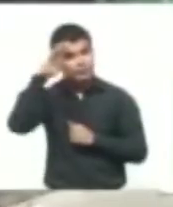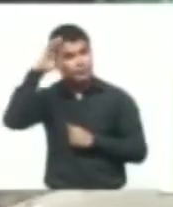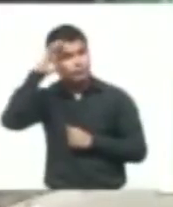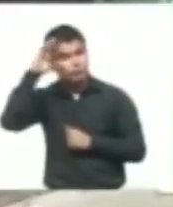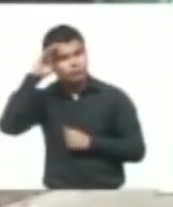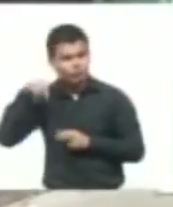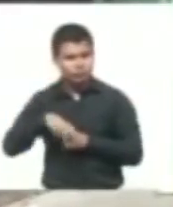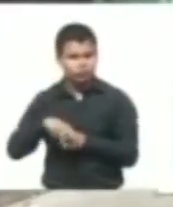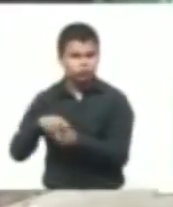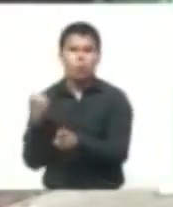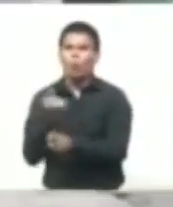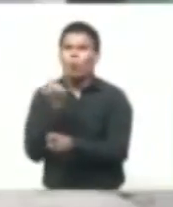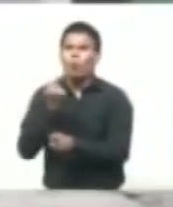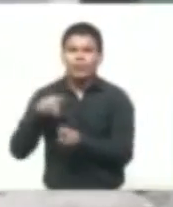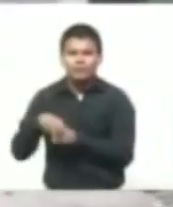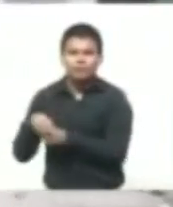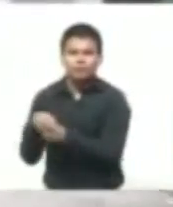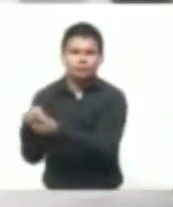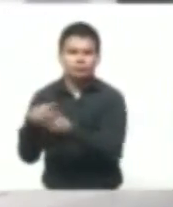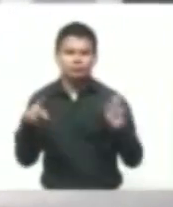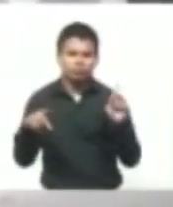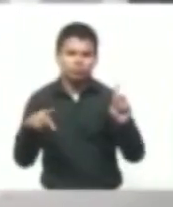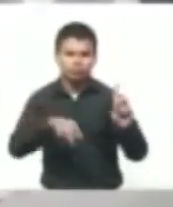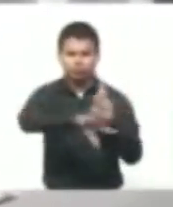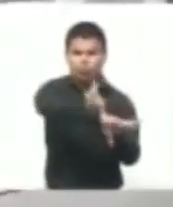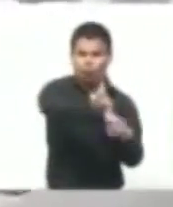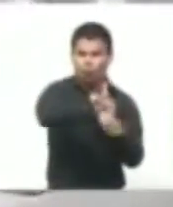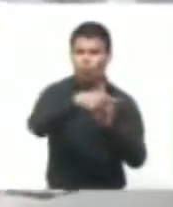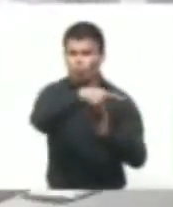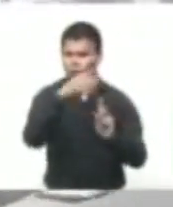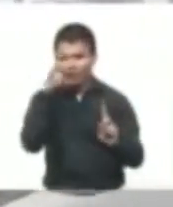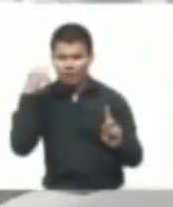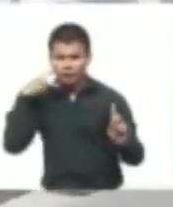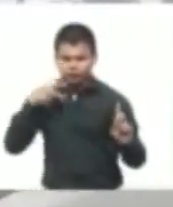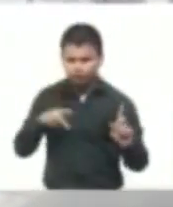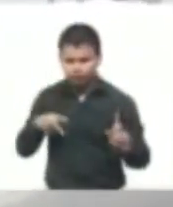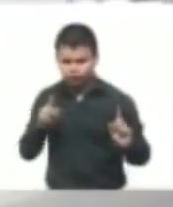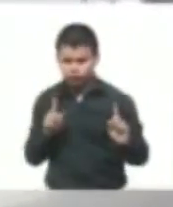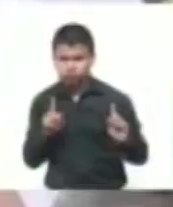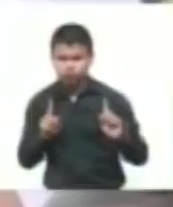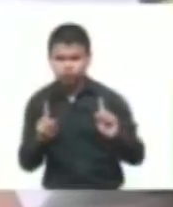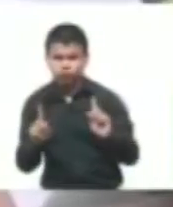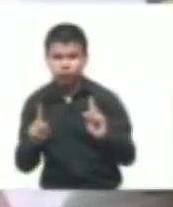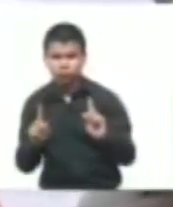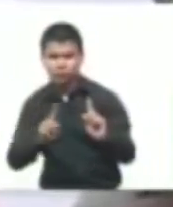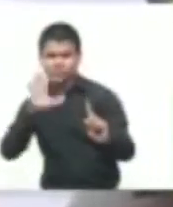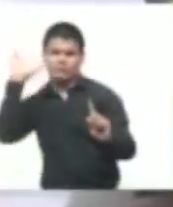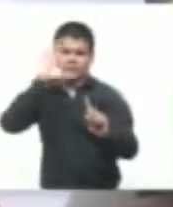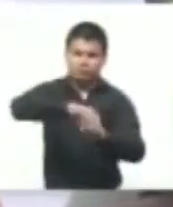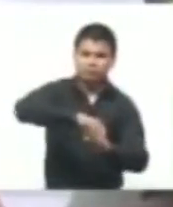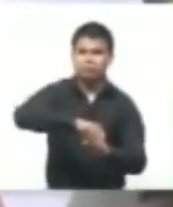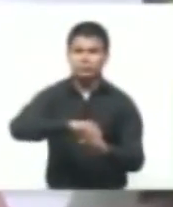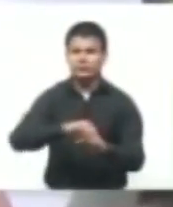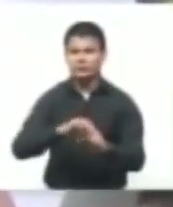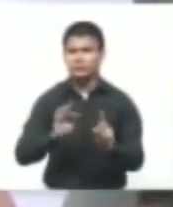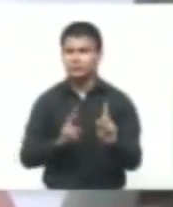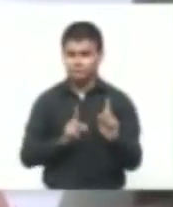Metropolitana capturó a un atracador cuando cometió un ilícito en este sector de la ciudad de Santa Marta. Me le abalanzo